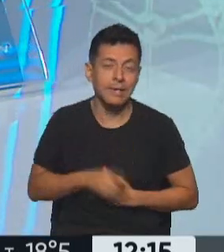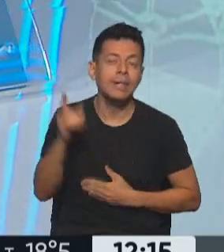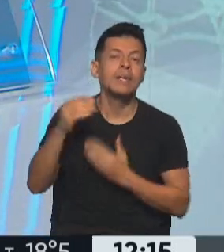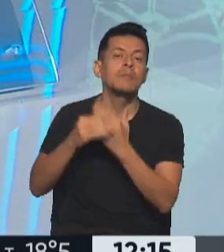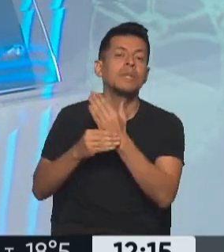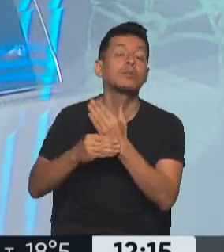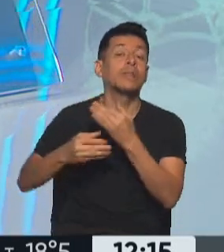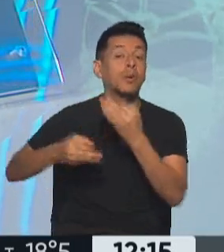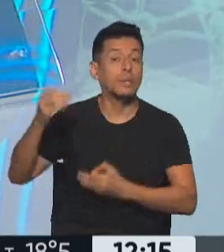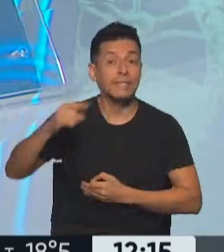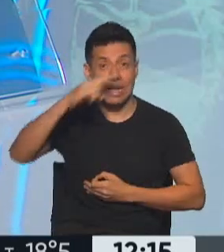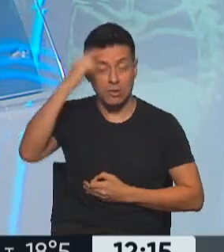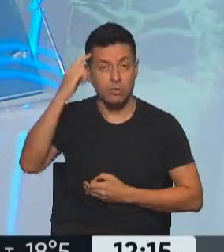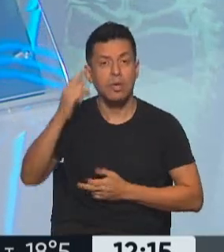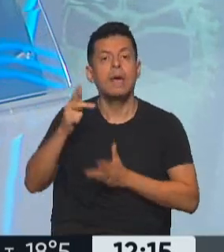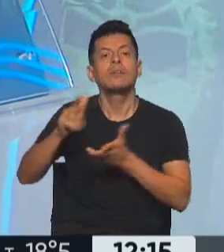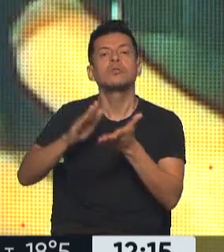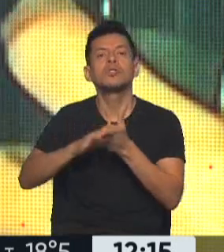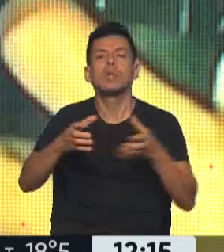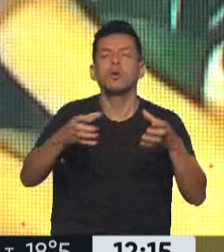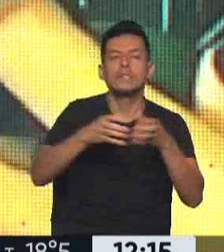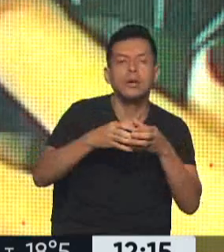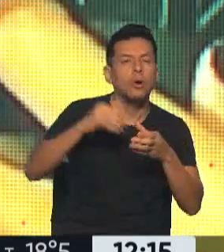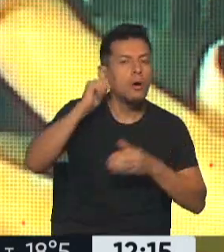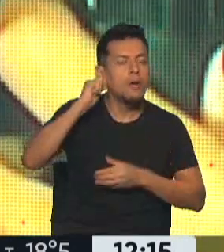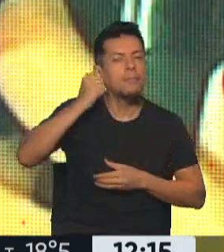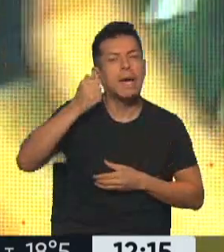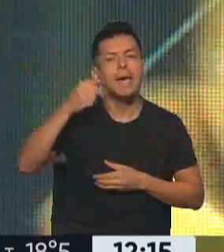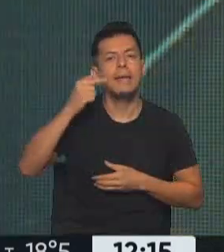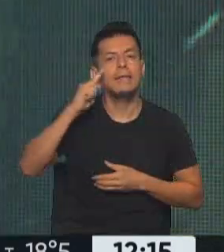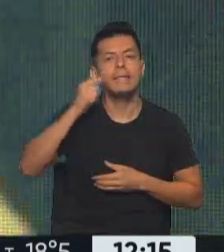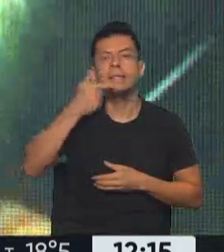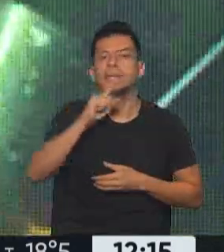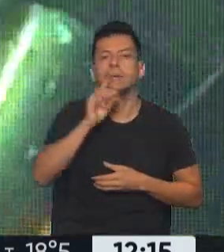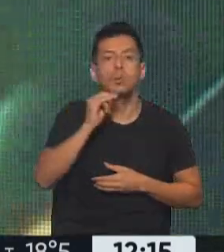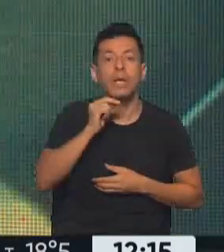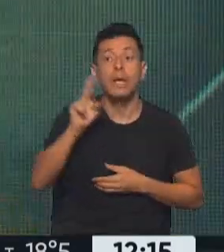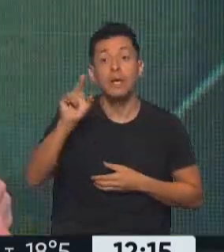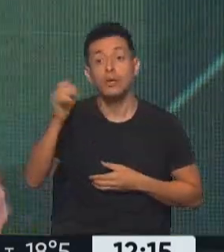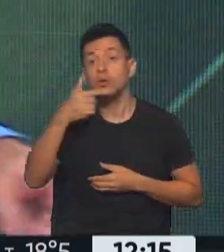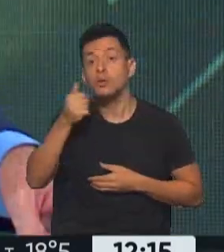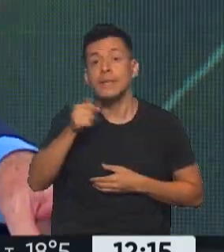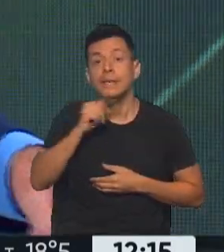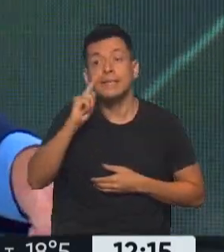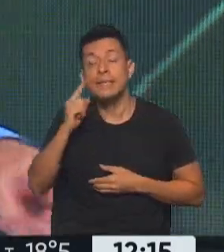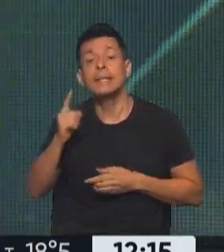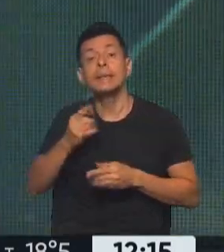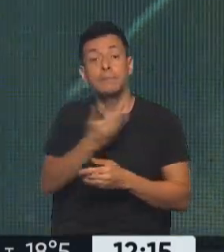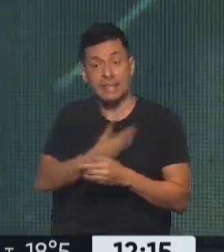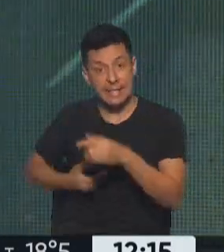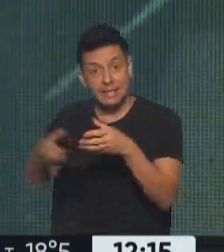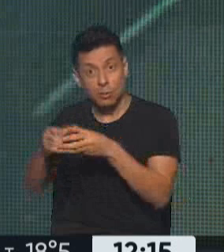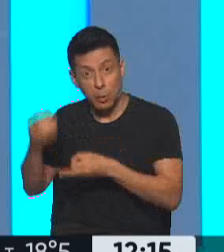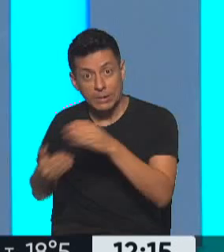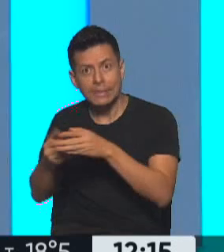Justicia de la Nación haciendo mención al Consejo de la Magistratura, a la llegada de Rosati como titular de este Consejo y a su vez presidente de la